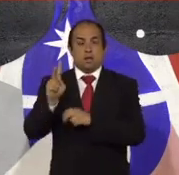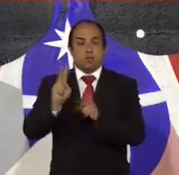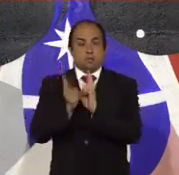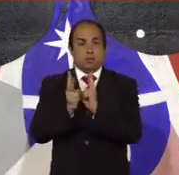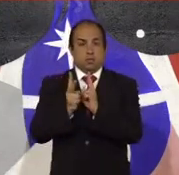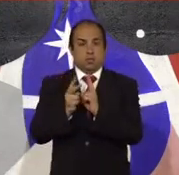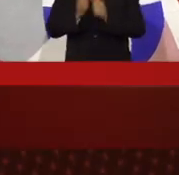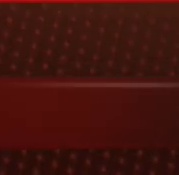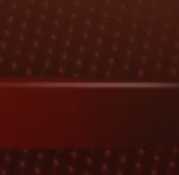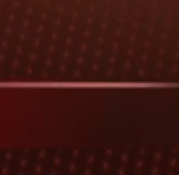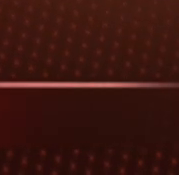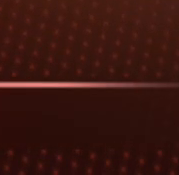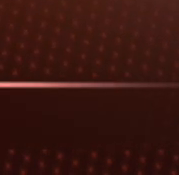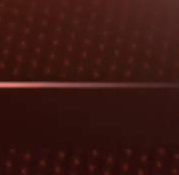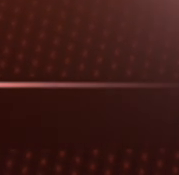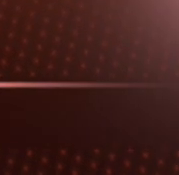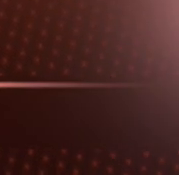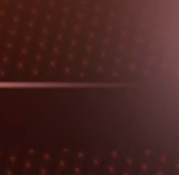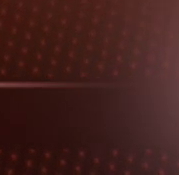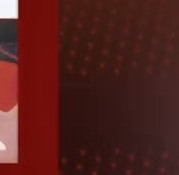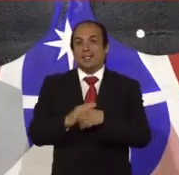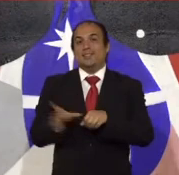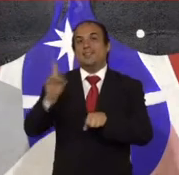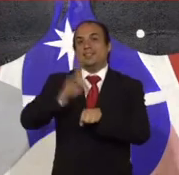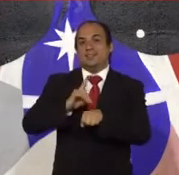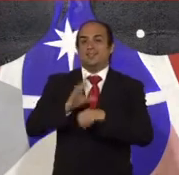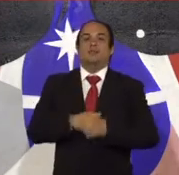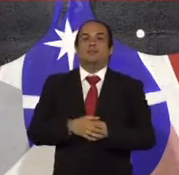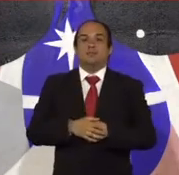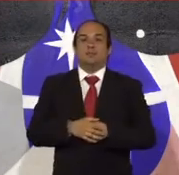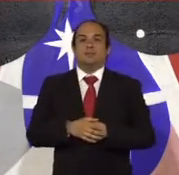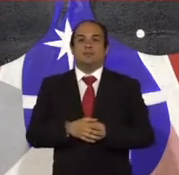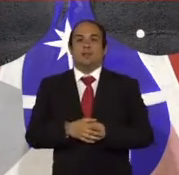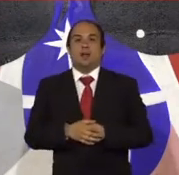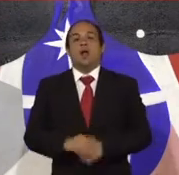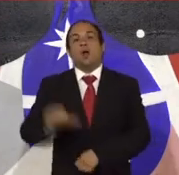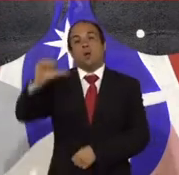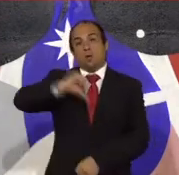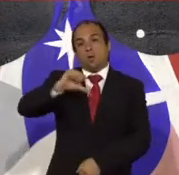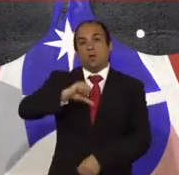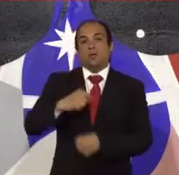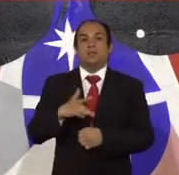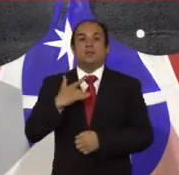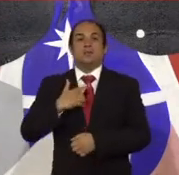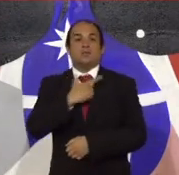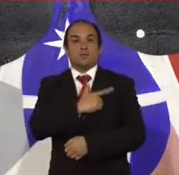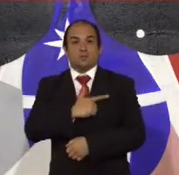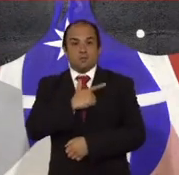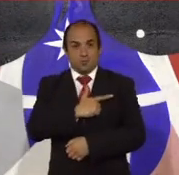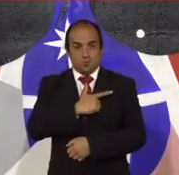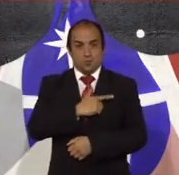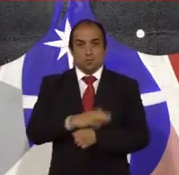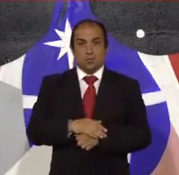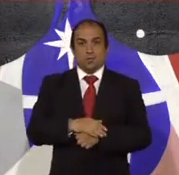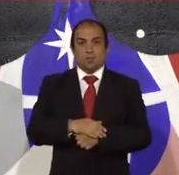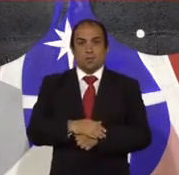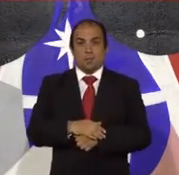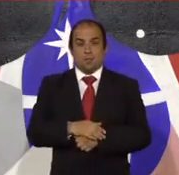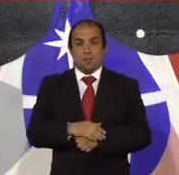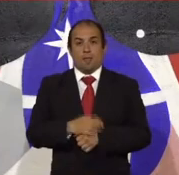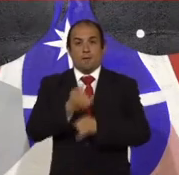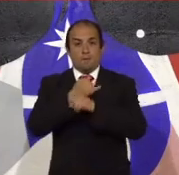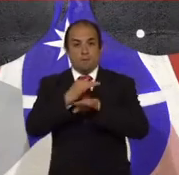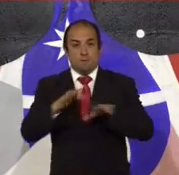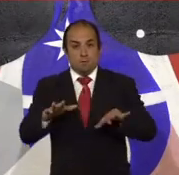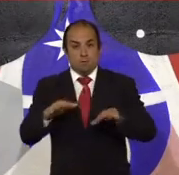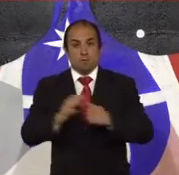muchas gracias. No, el día de hoy pues nos da mucho gusto estar